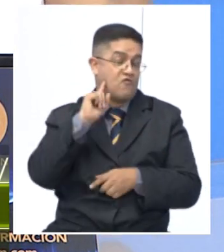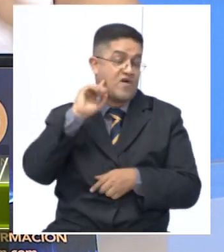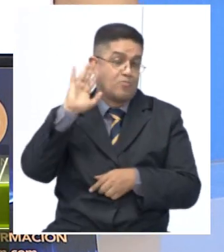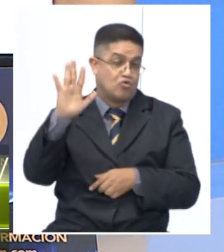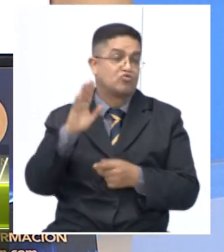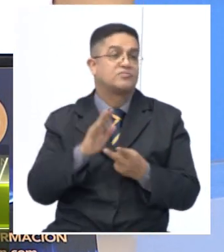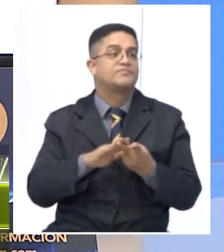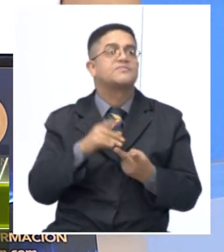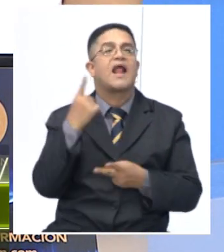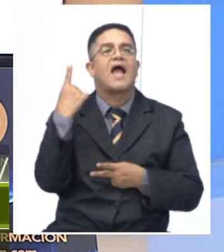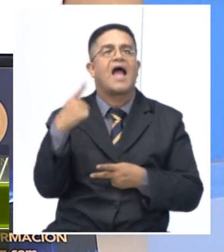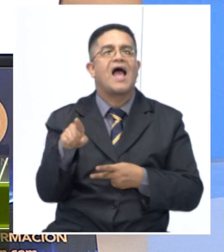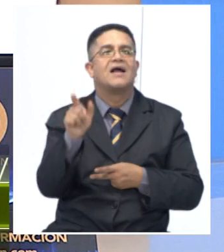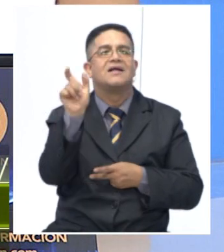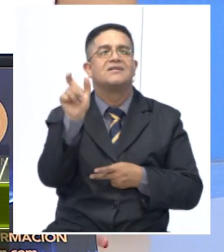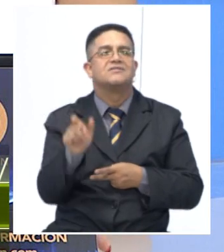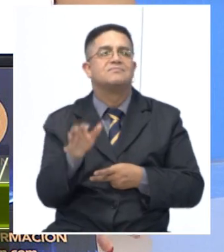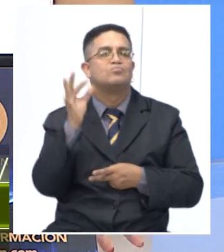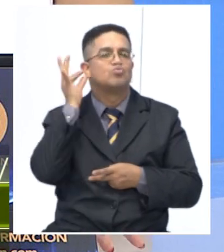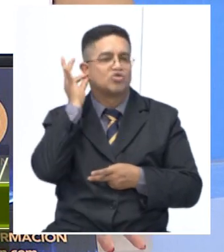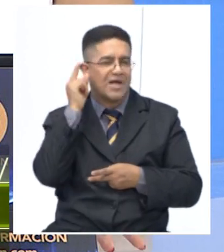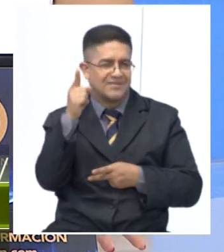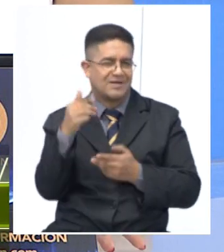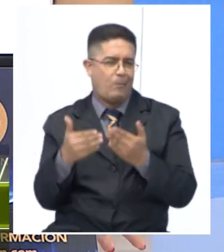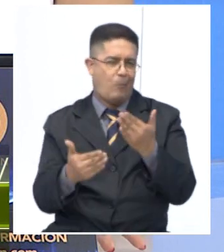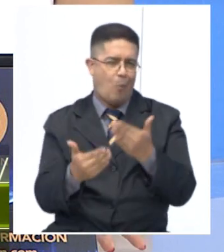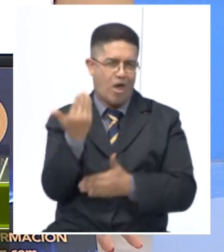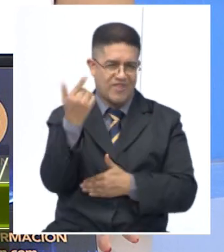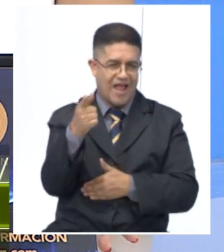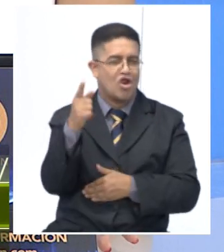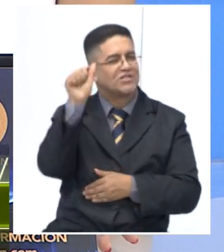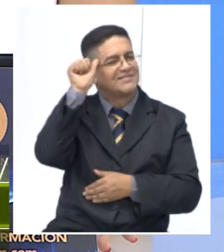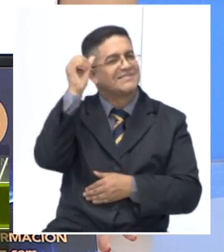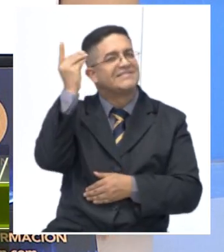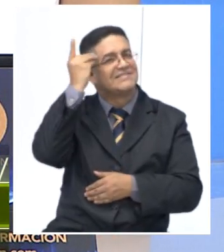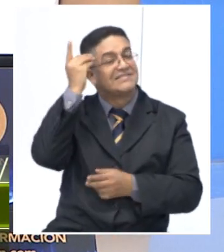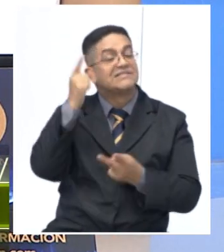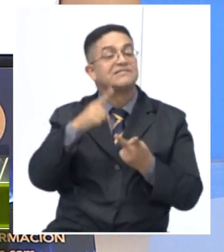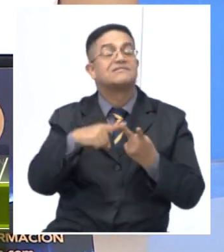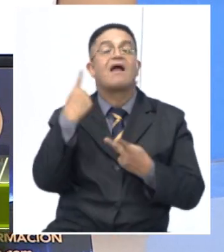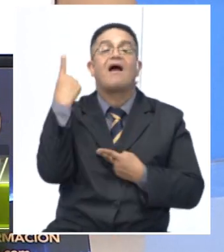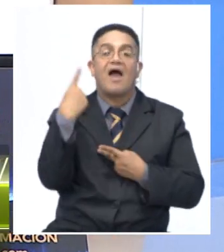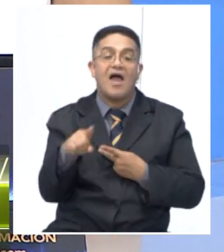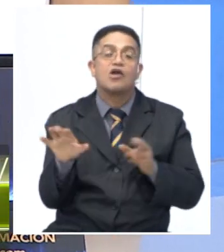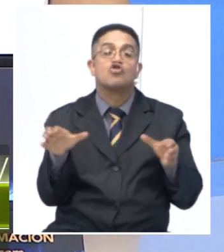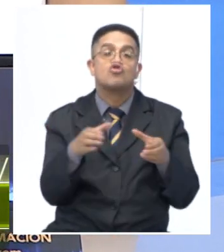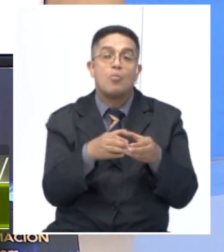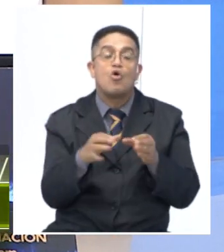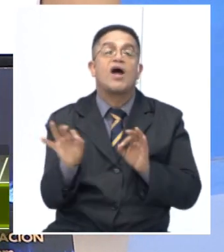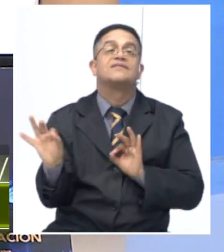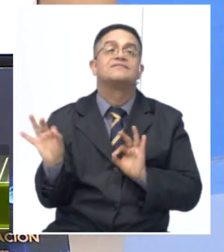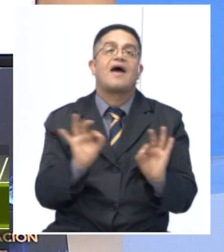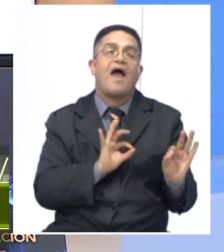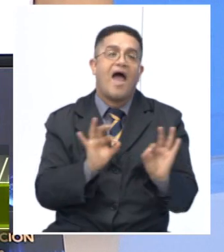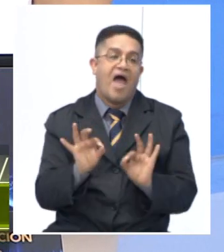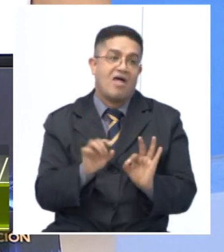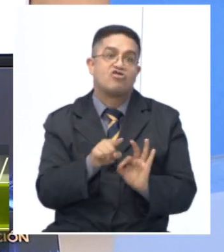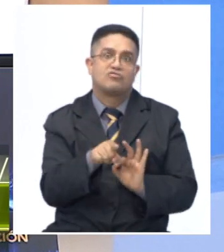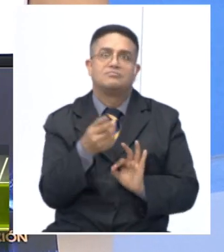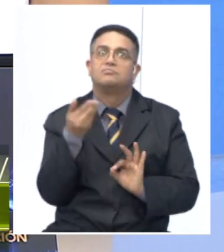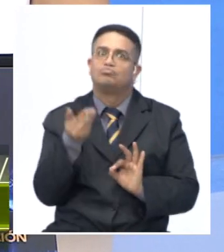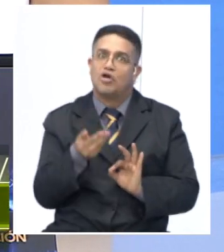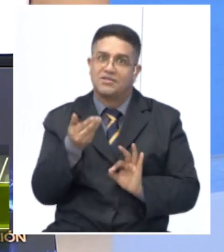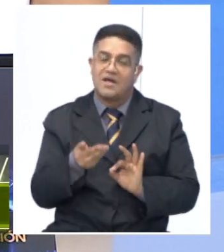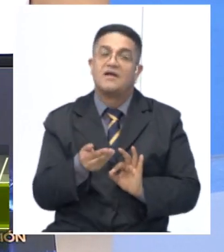a una chica que es una modelo venezolana con síndrome de Down, tenemos a un grupo teatral bastante dinámico e importante que por lo